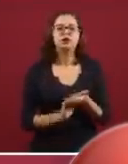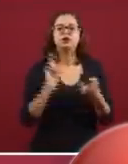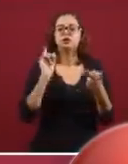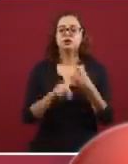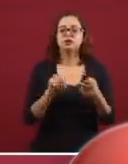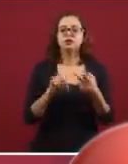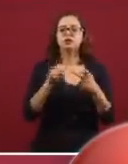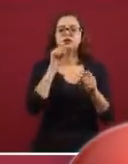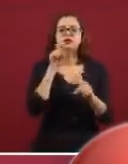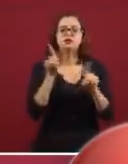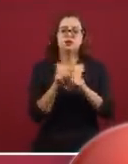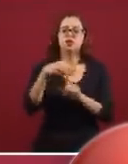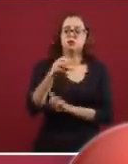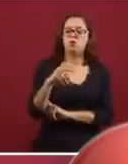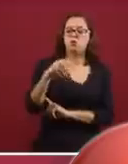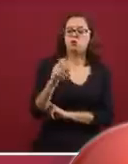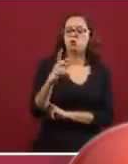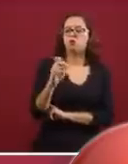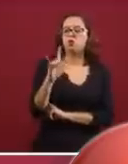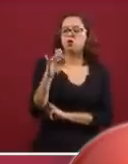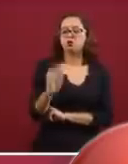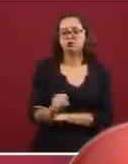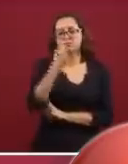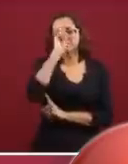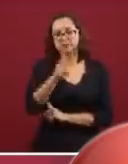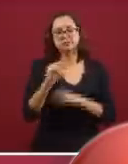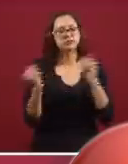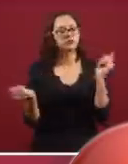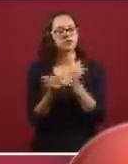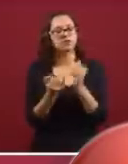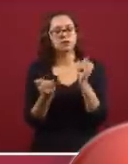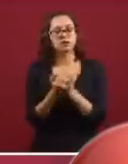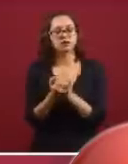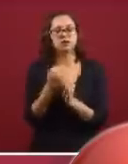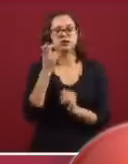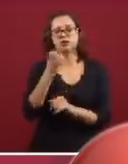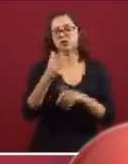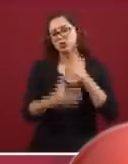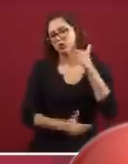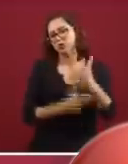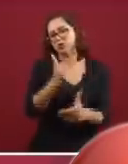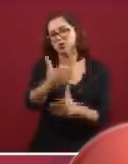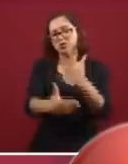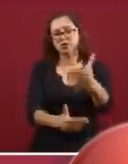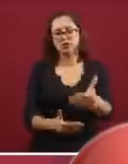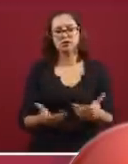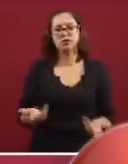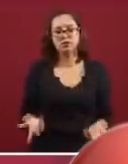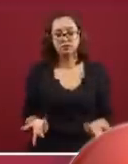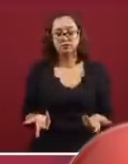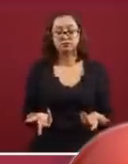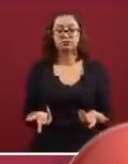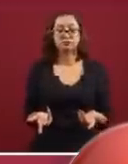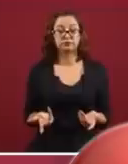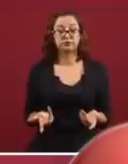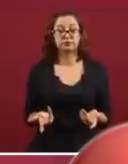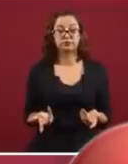monopolios? Eso fue un gran avance. Entonces, si ya no hay cancelación de impuestos,